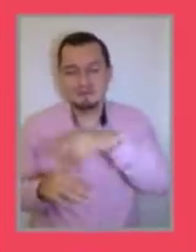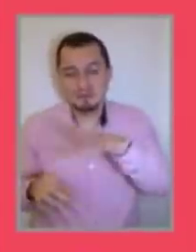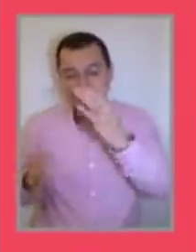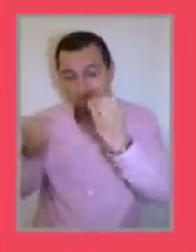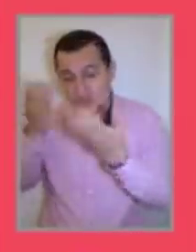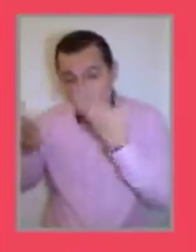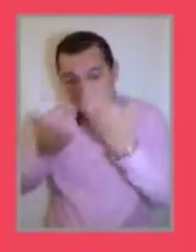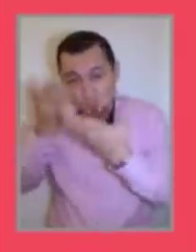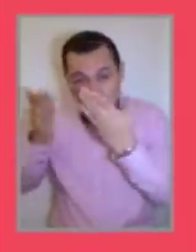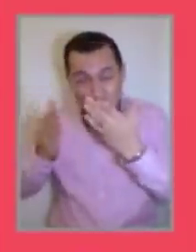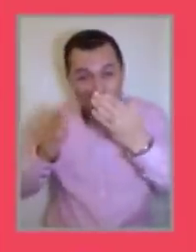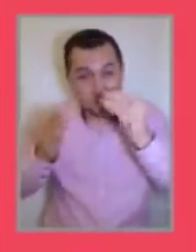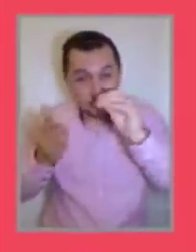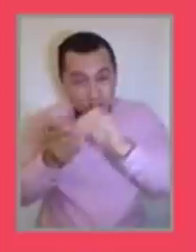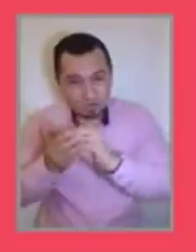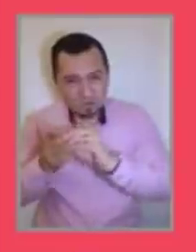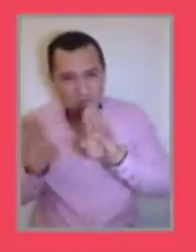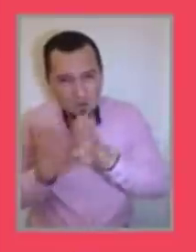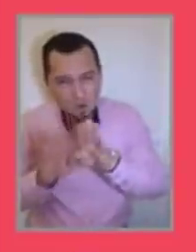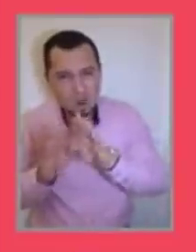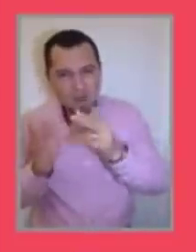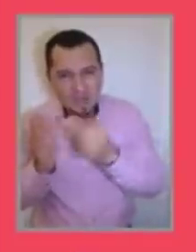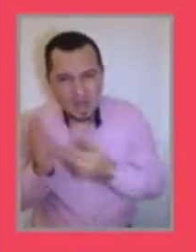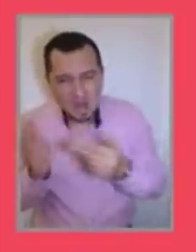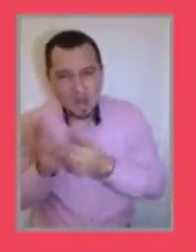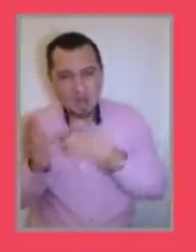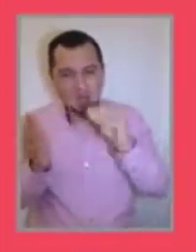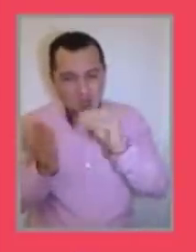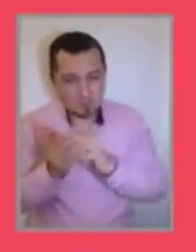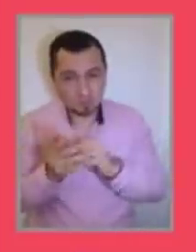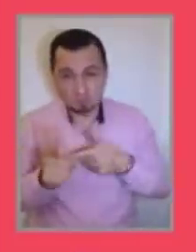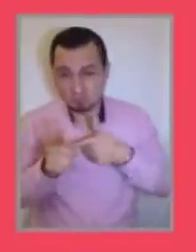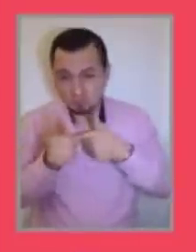términos técnicos, y nosotros consideramos,